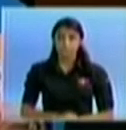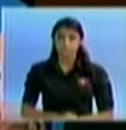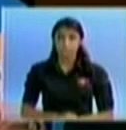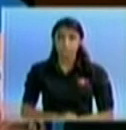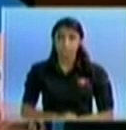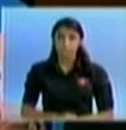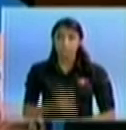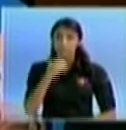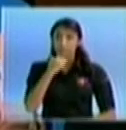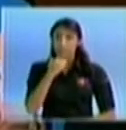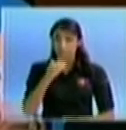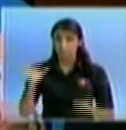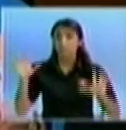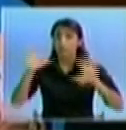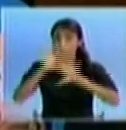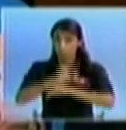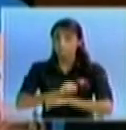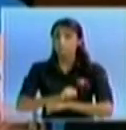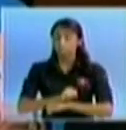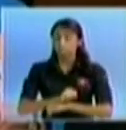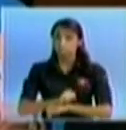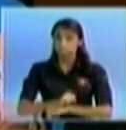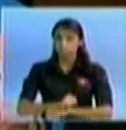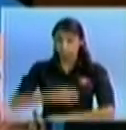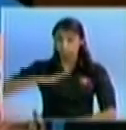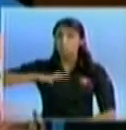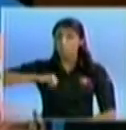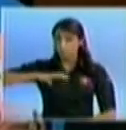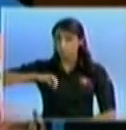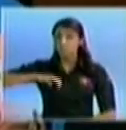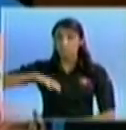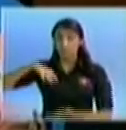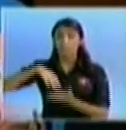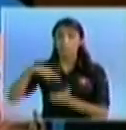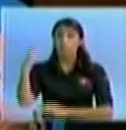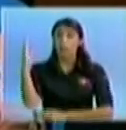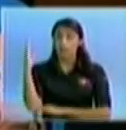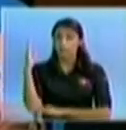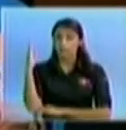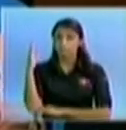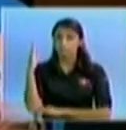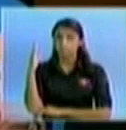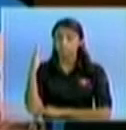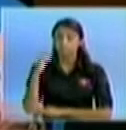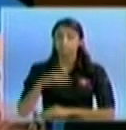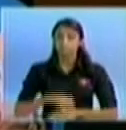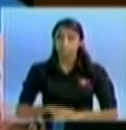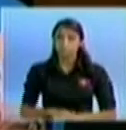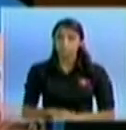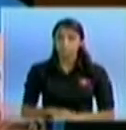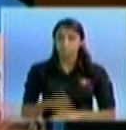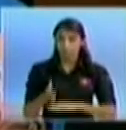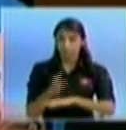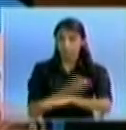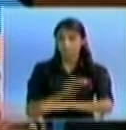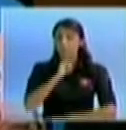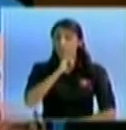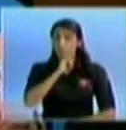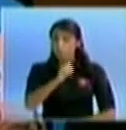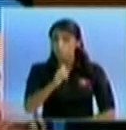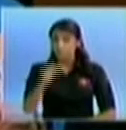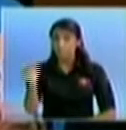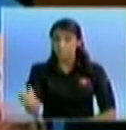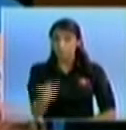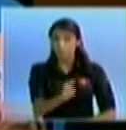avanzada la noche, una comisión de la policía del estado Lara, luego de atender unas denuncias de los habitantes